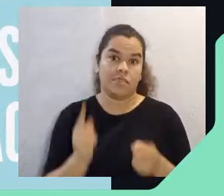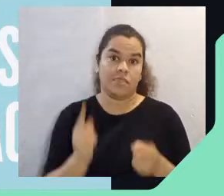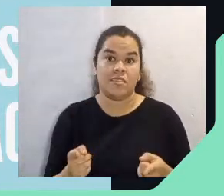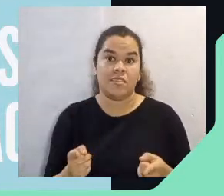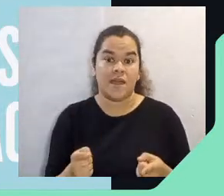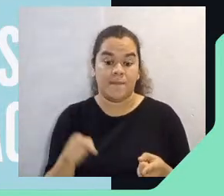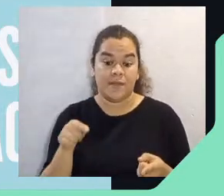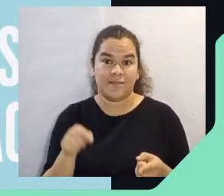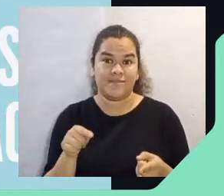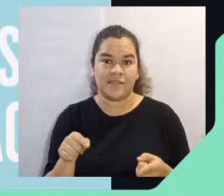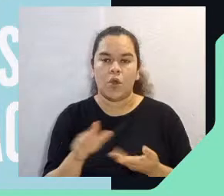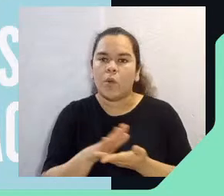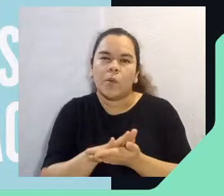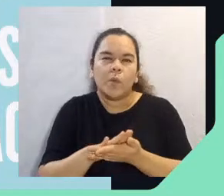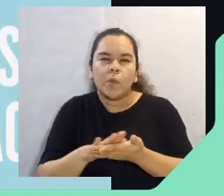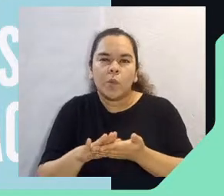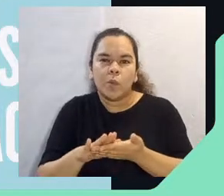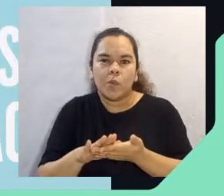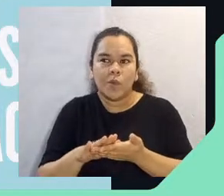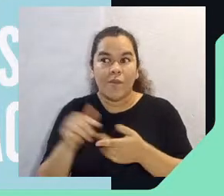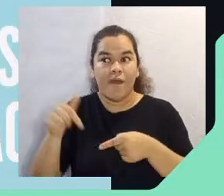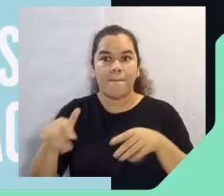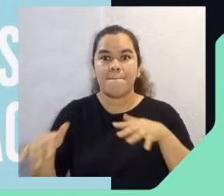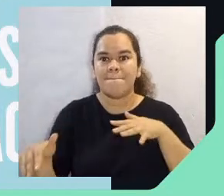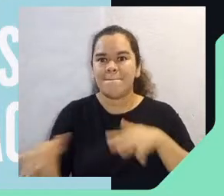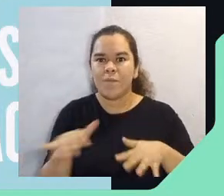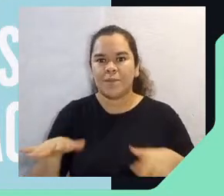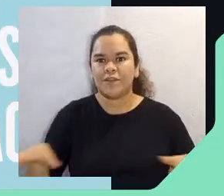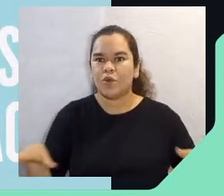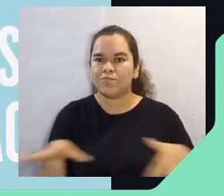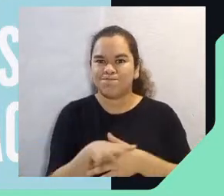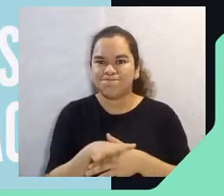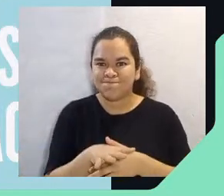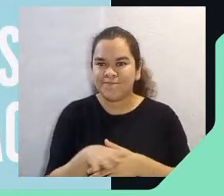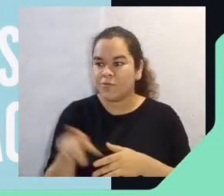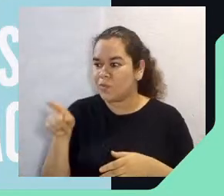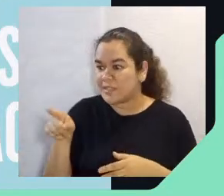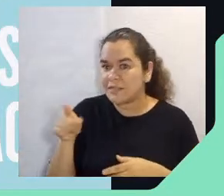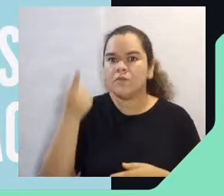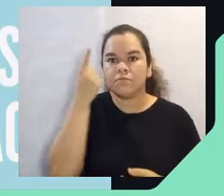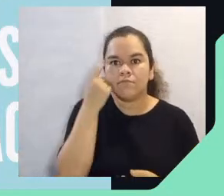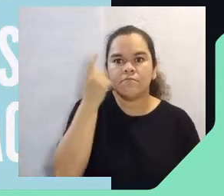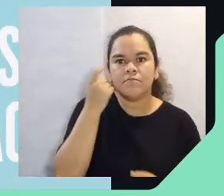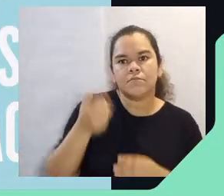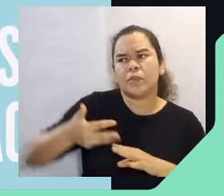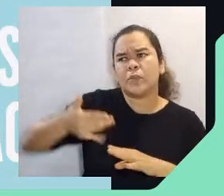mantienen vigentes con las tendencias actuales del mercado.